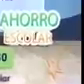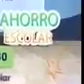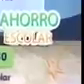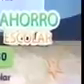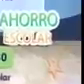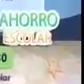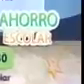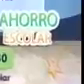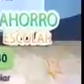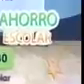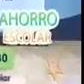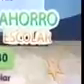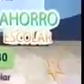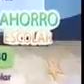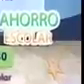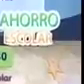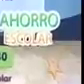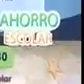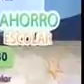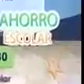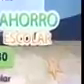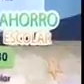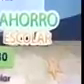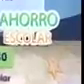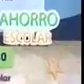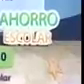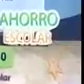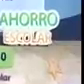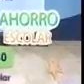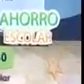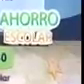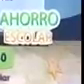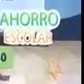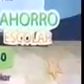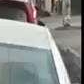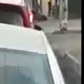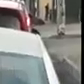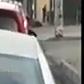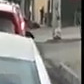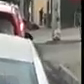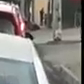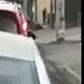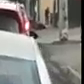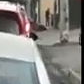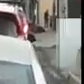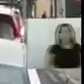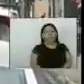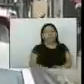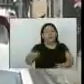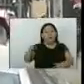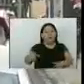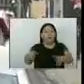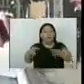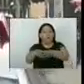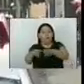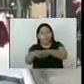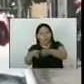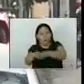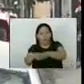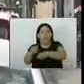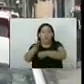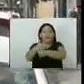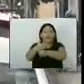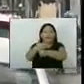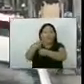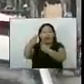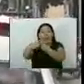en sitio web y redes sociales. ACOMIDRL, evolucionamos por ti. El grupo parlamentario del Partido